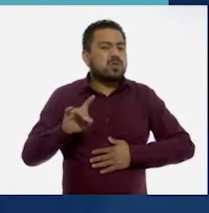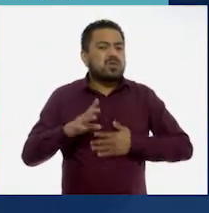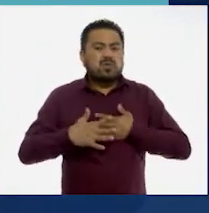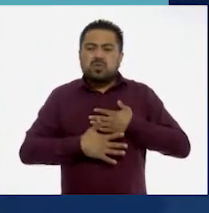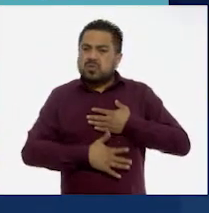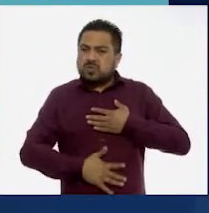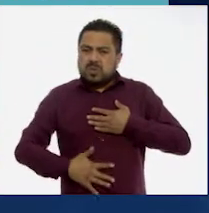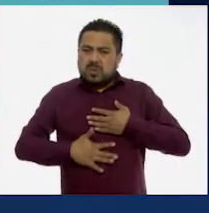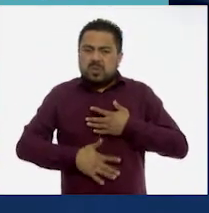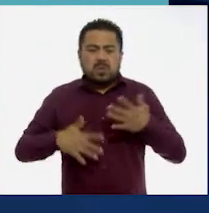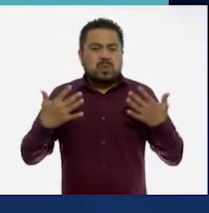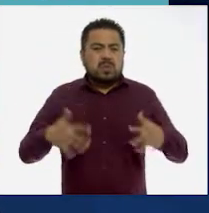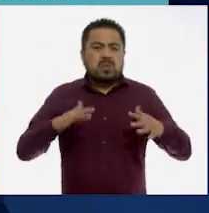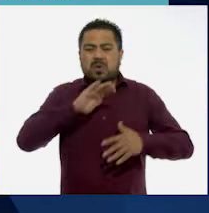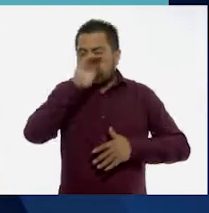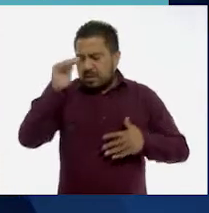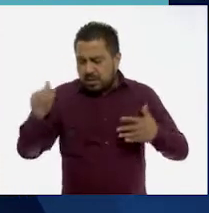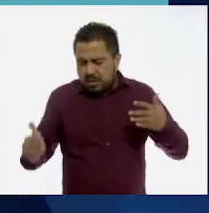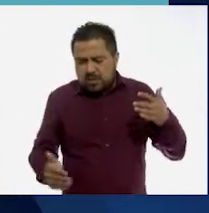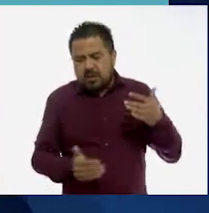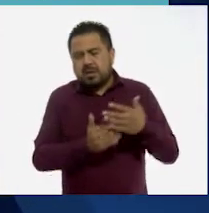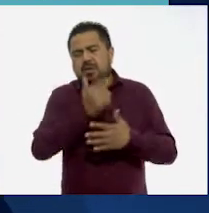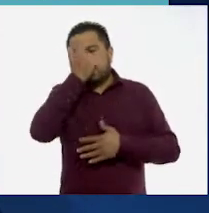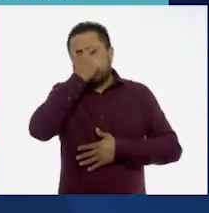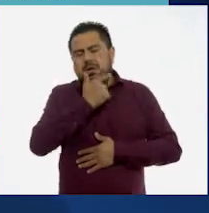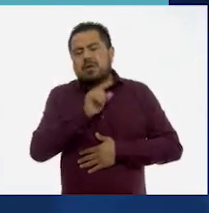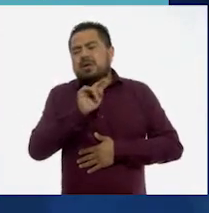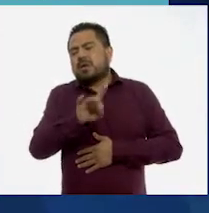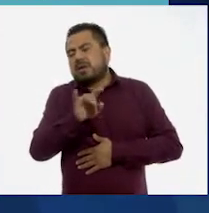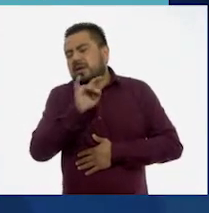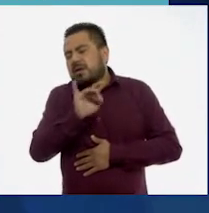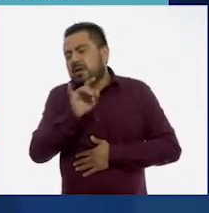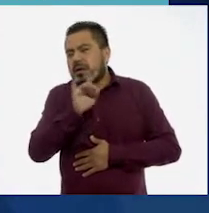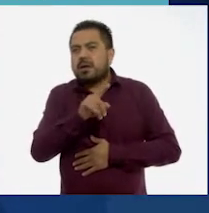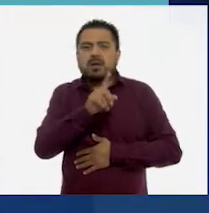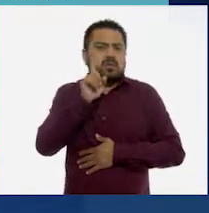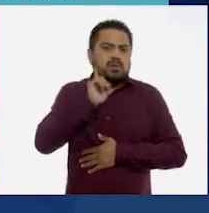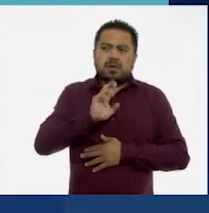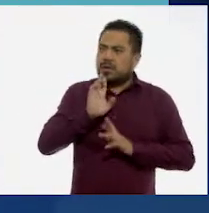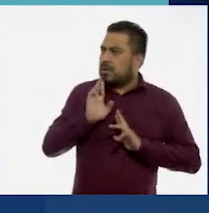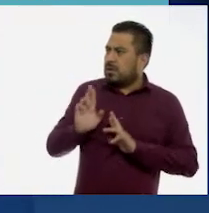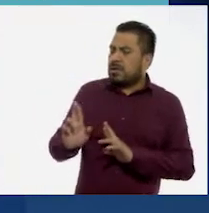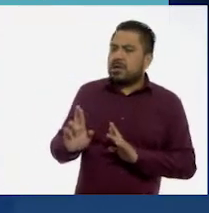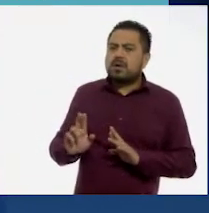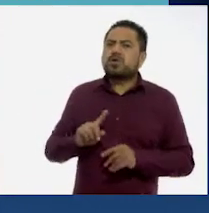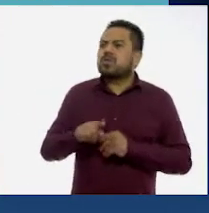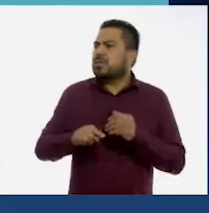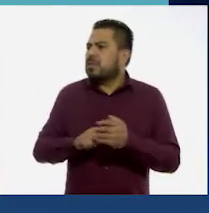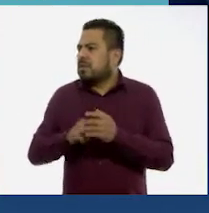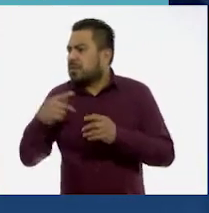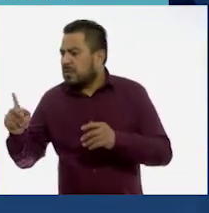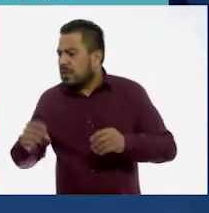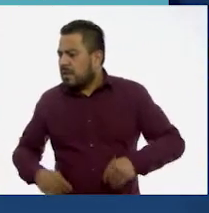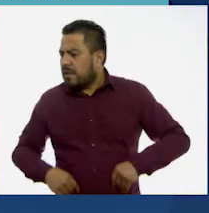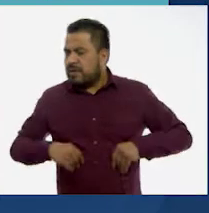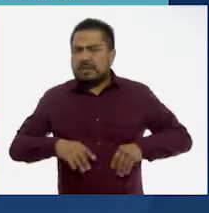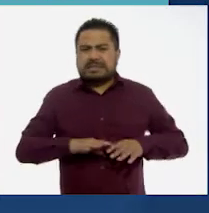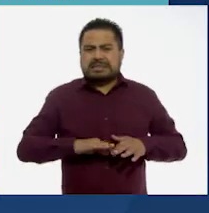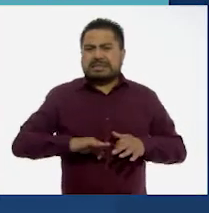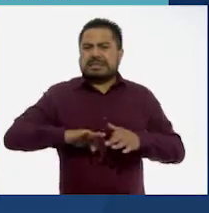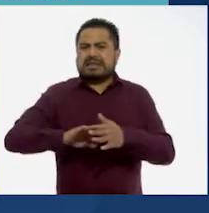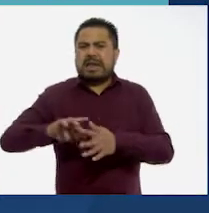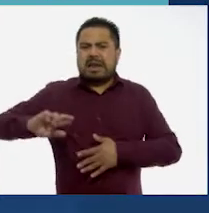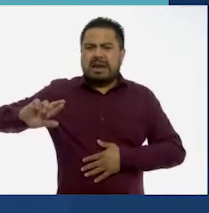estómago. Toda la noche se estuvo quejando», respondió la mujer. «¿Por dónde vives?». «Cerca de